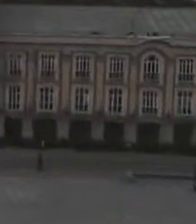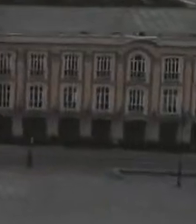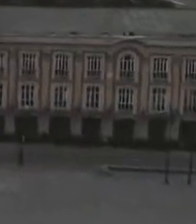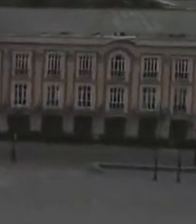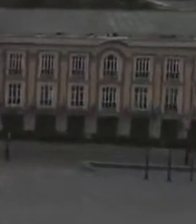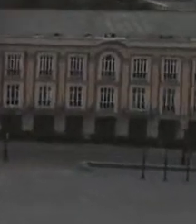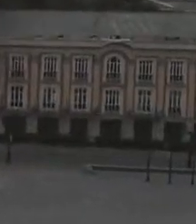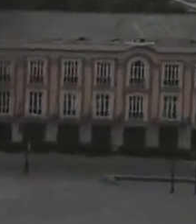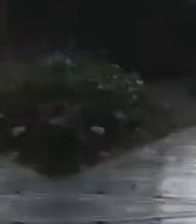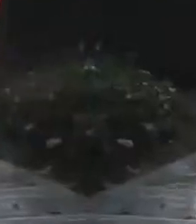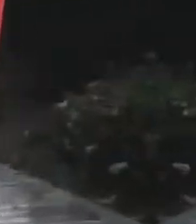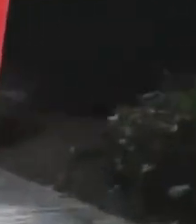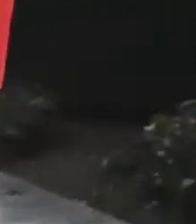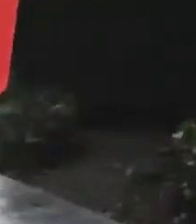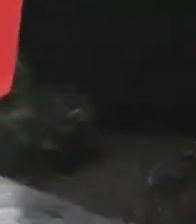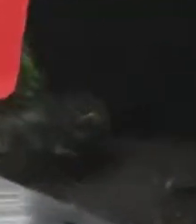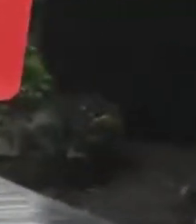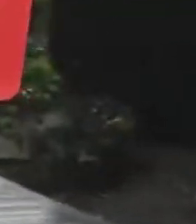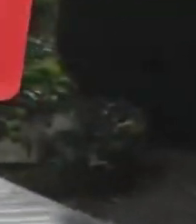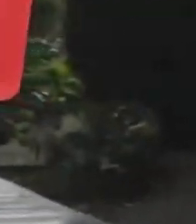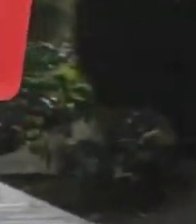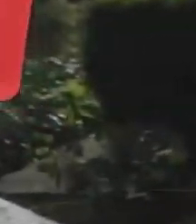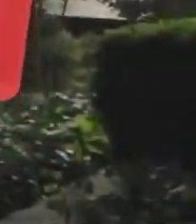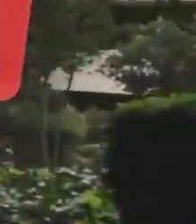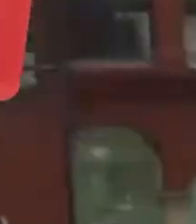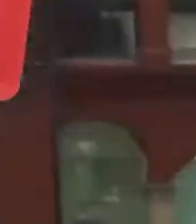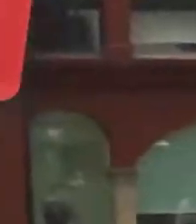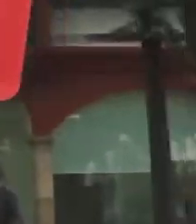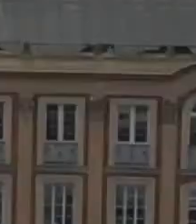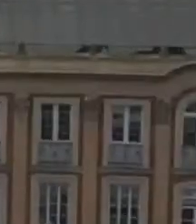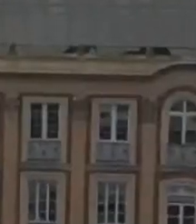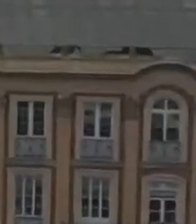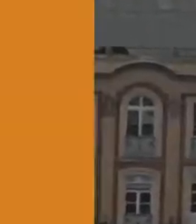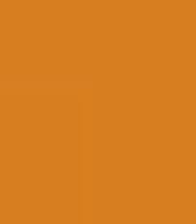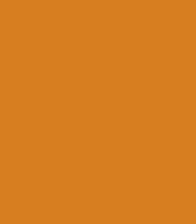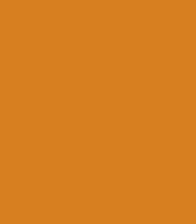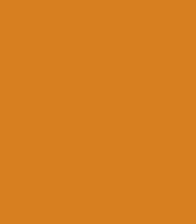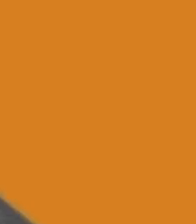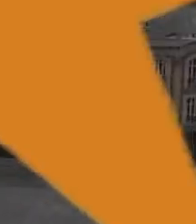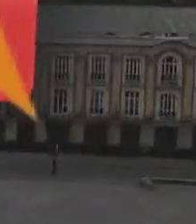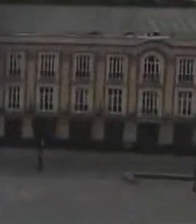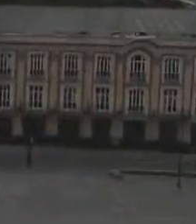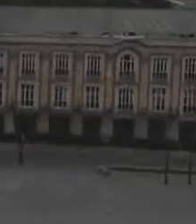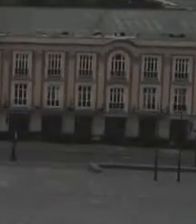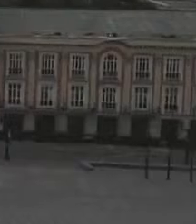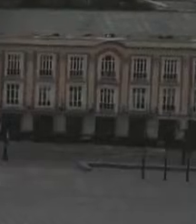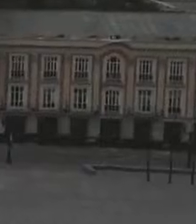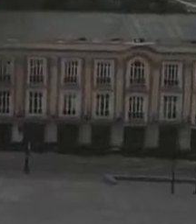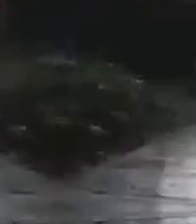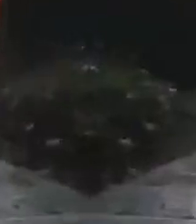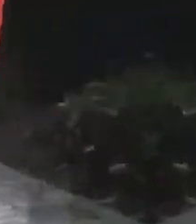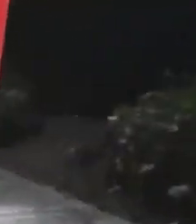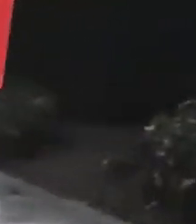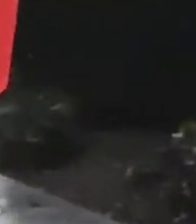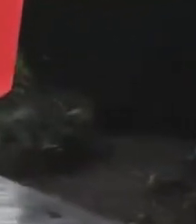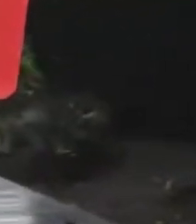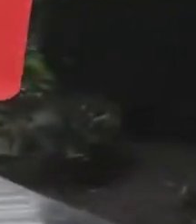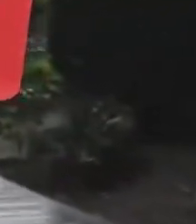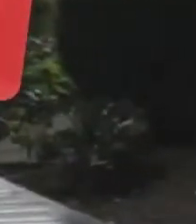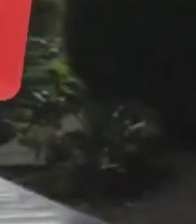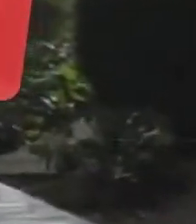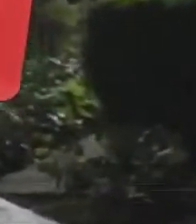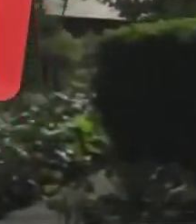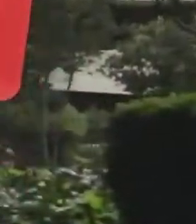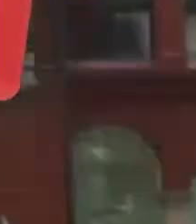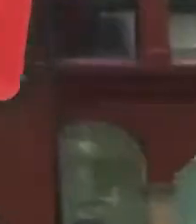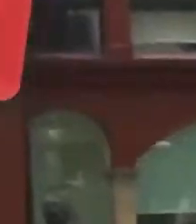día con la alcaldía. Información de primera mano para la ciudadanía. Al día con la alcaldía. Información de primera mano